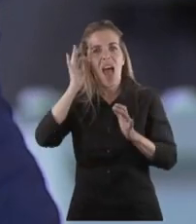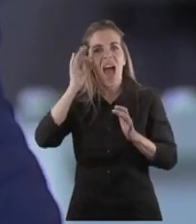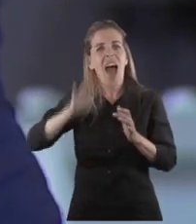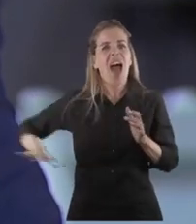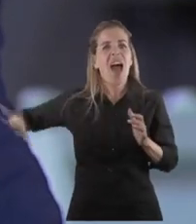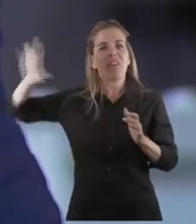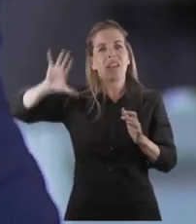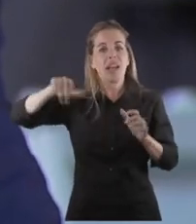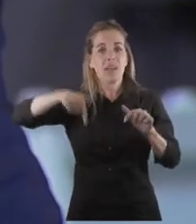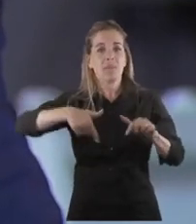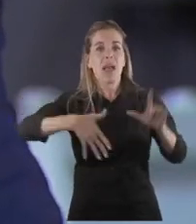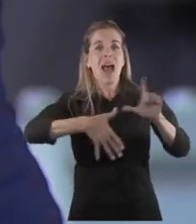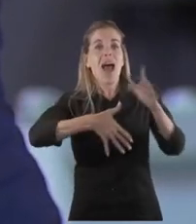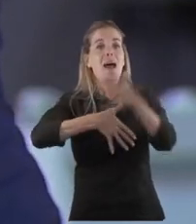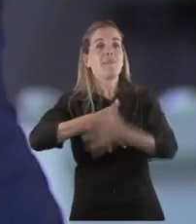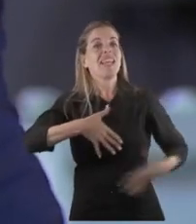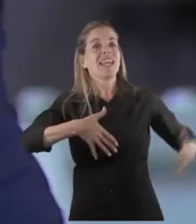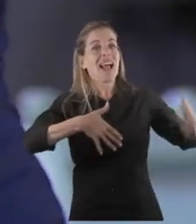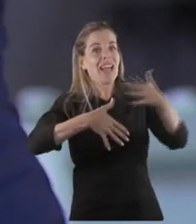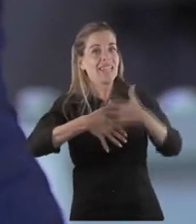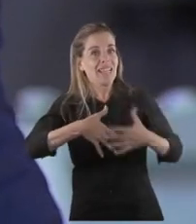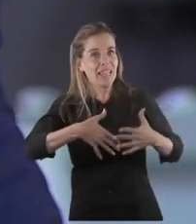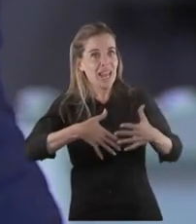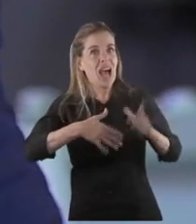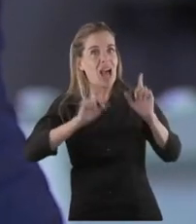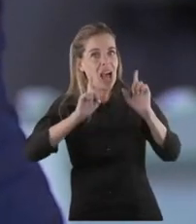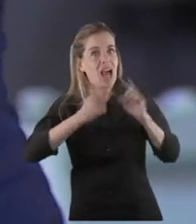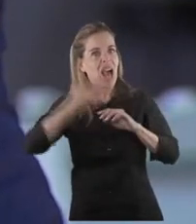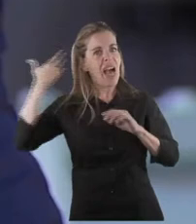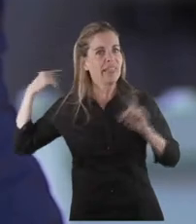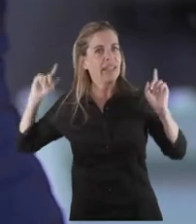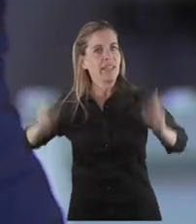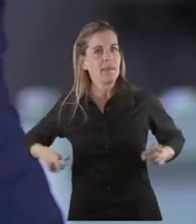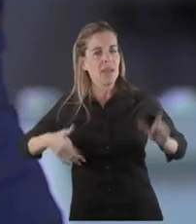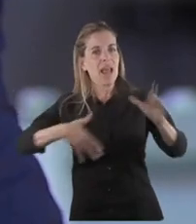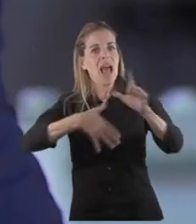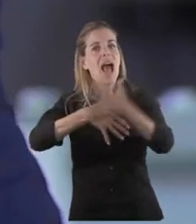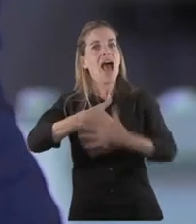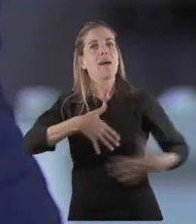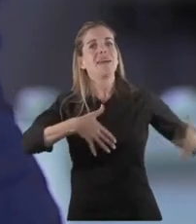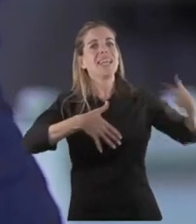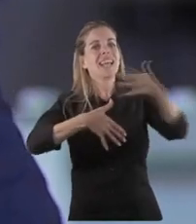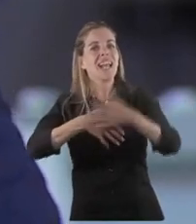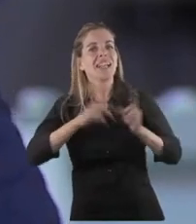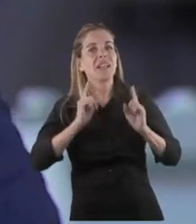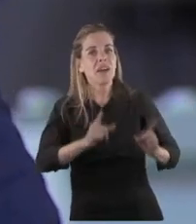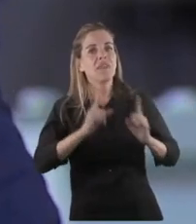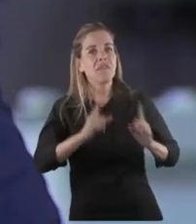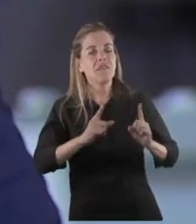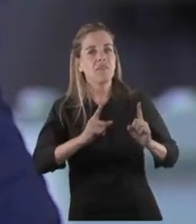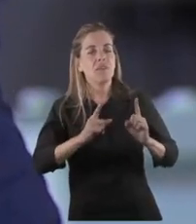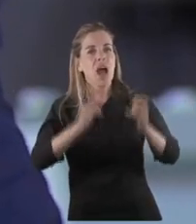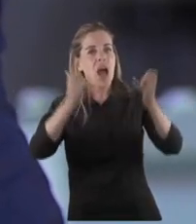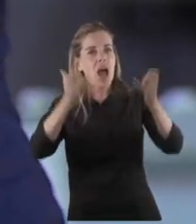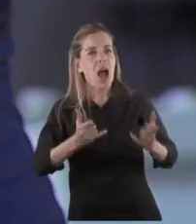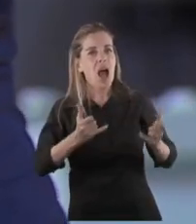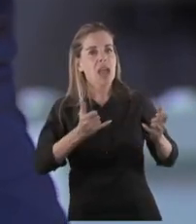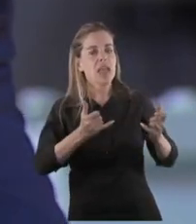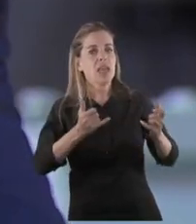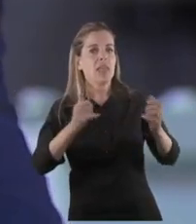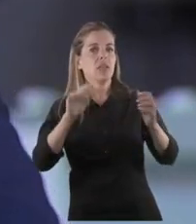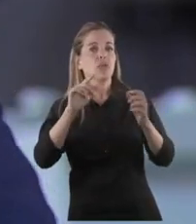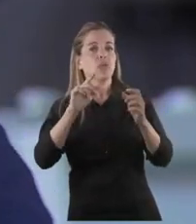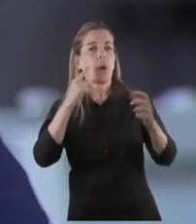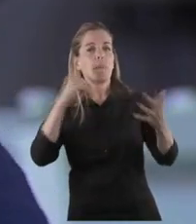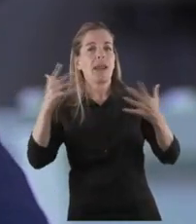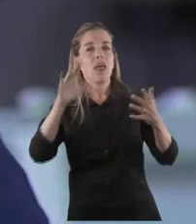Hoy América Latina, después de todo lo que pasó antes también, sigue siendo el continente más desigual de todo el mundo.